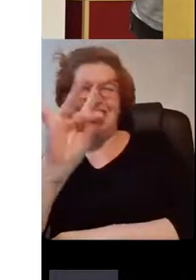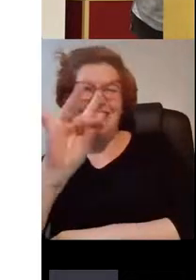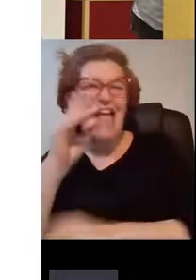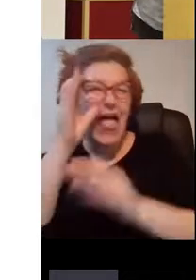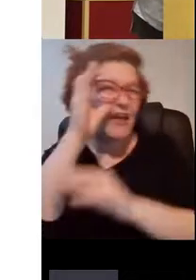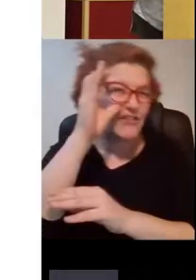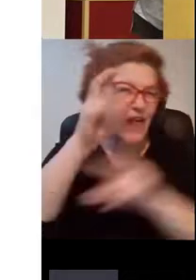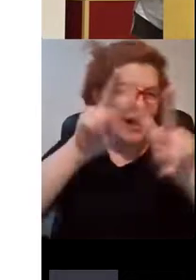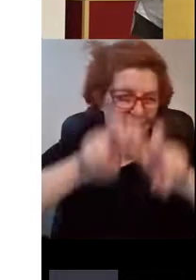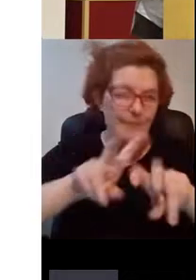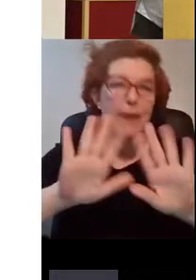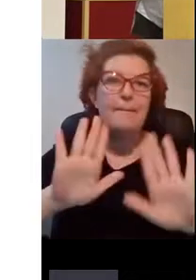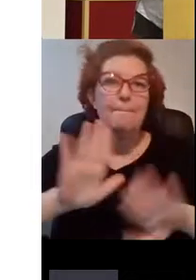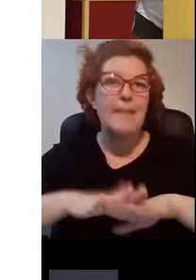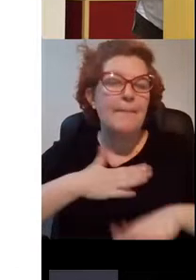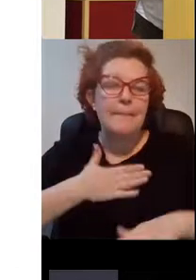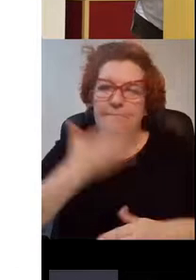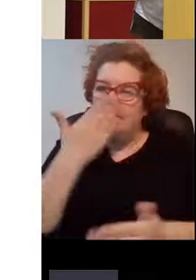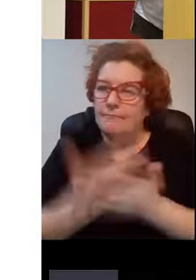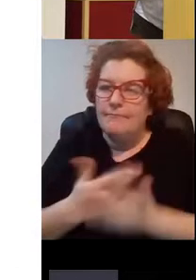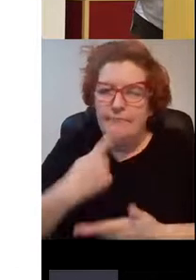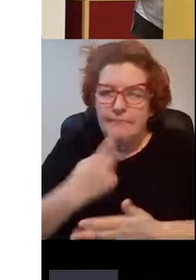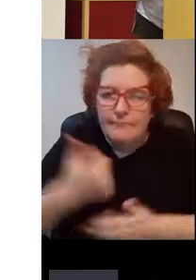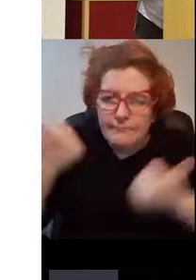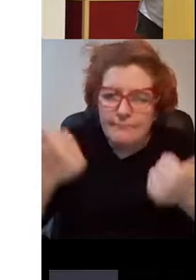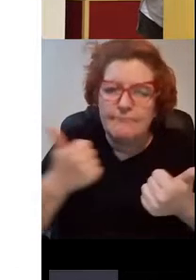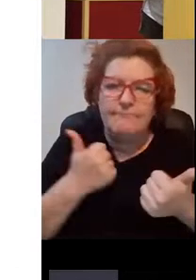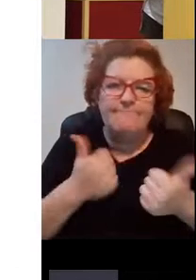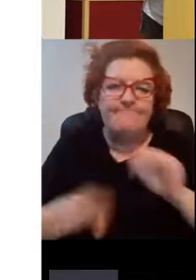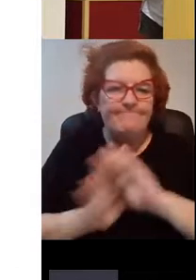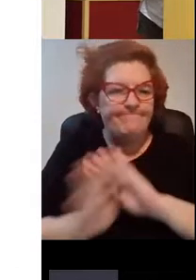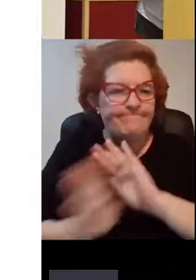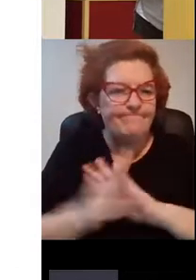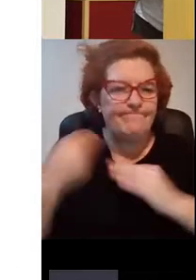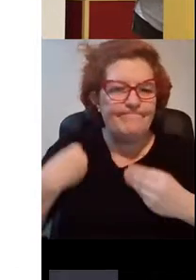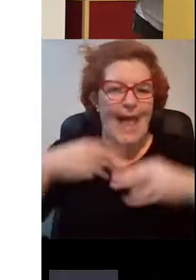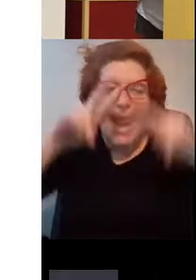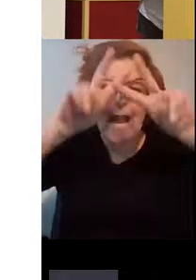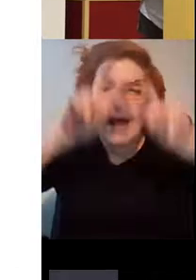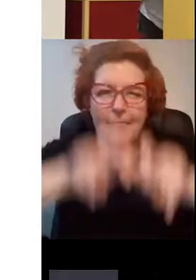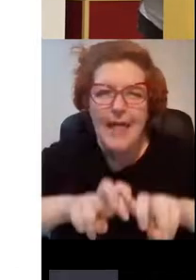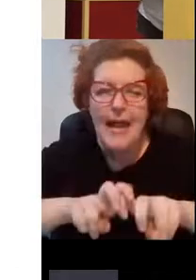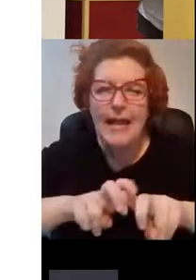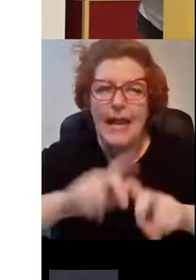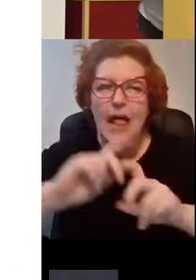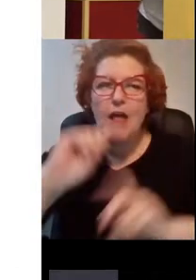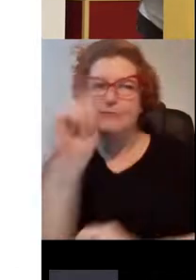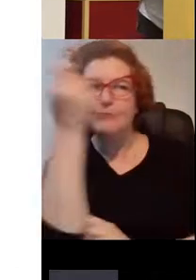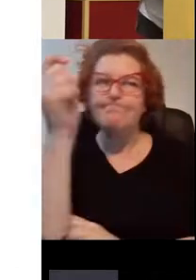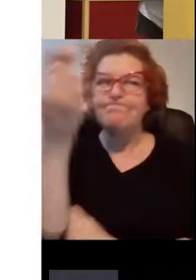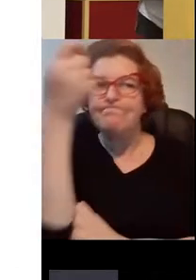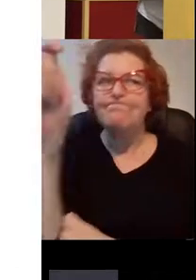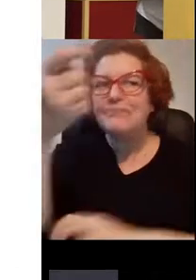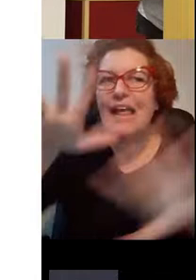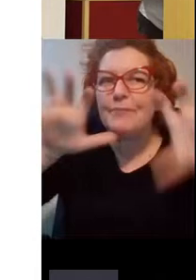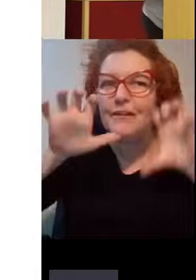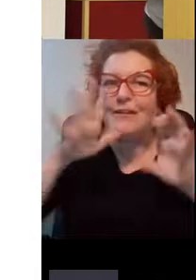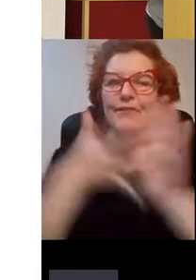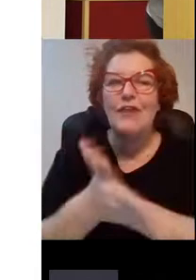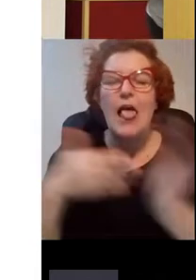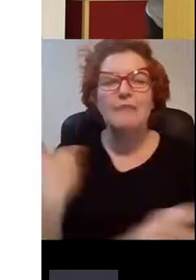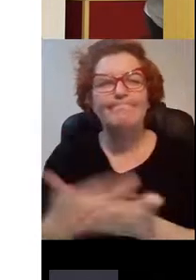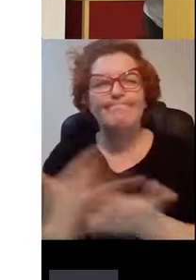para mí lo más difícil sigue siendo analizar los logros de aprendizaje, comprobar realmente los resultados